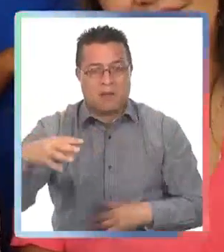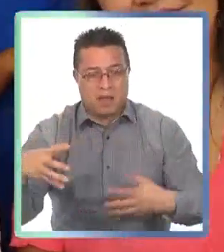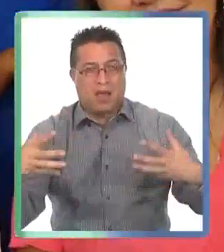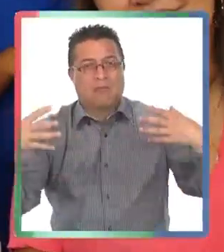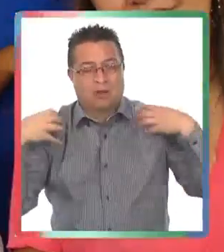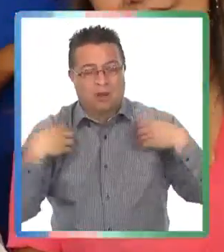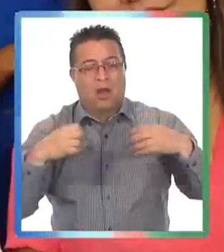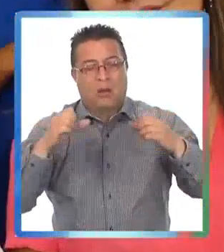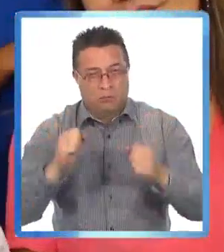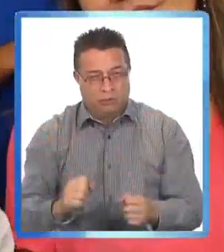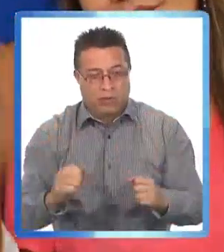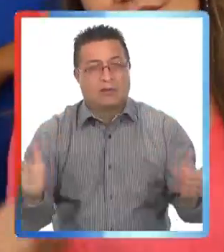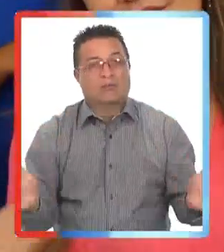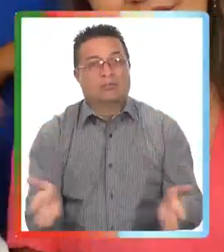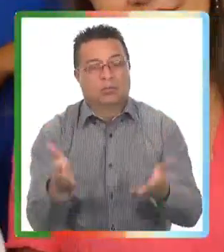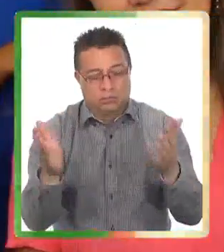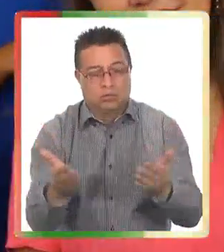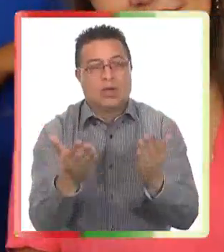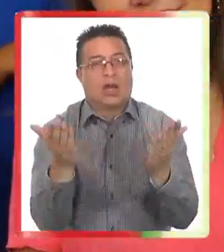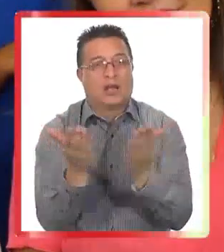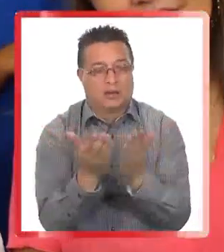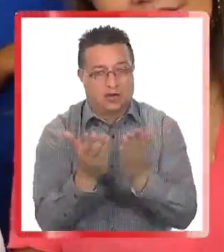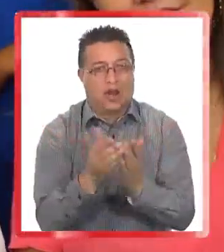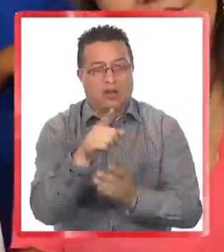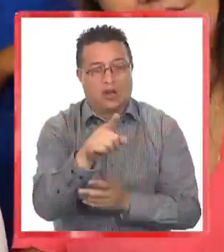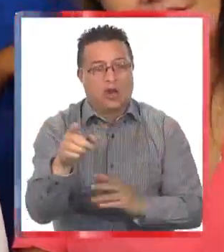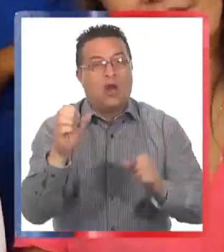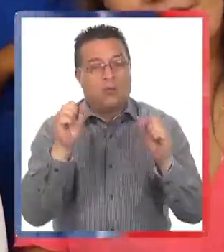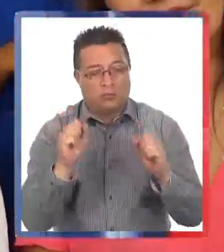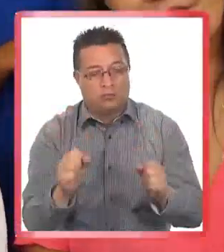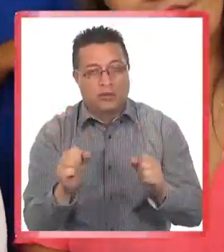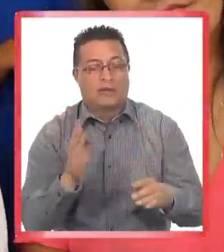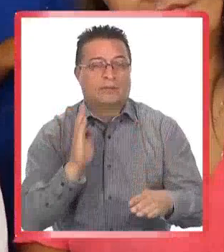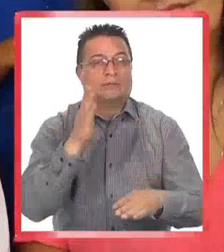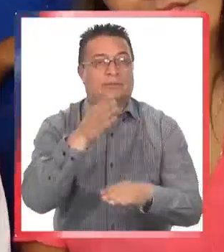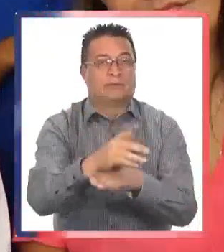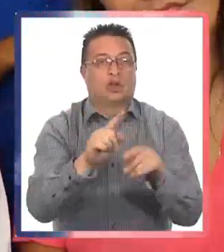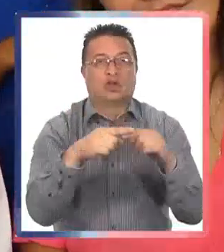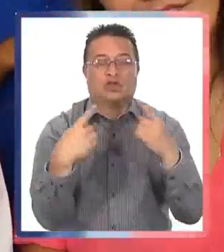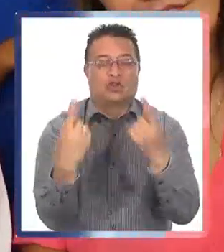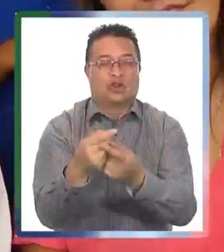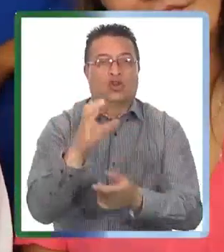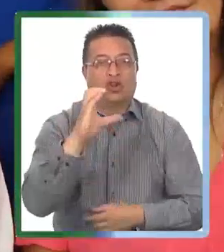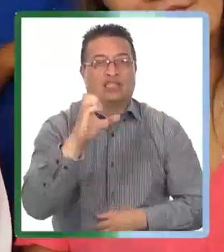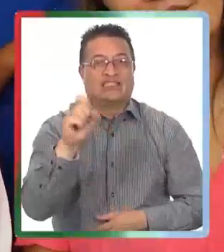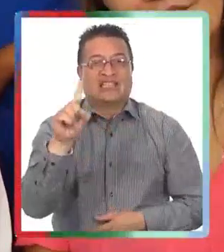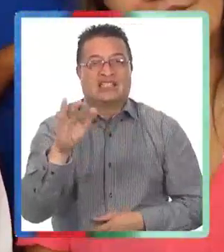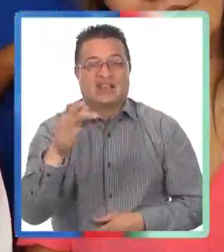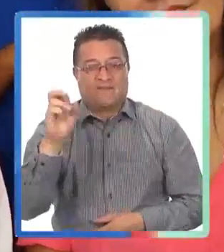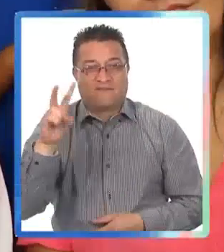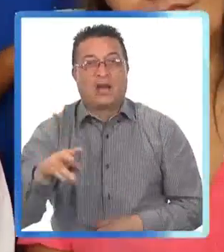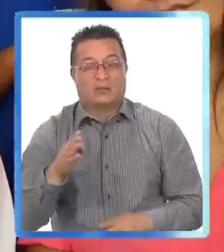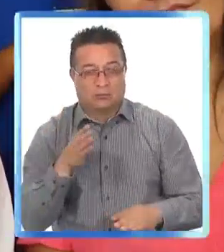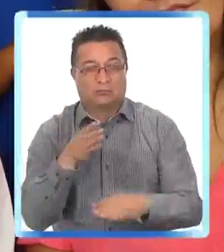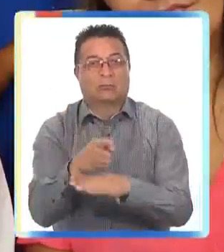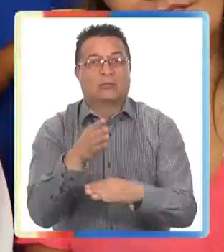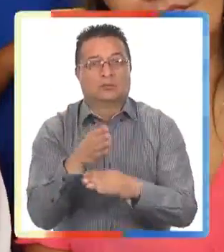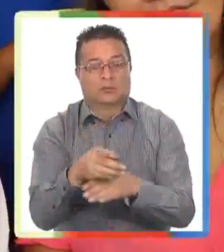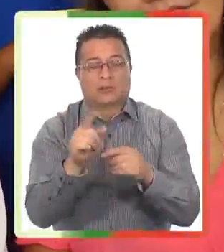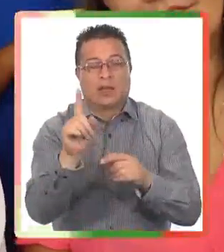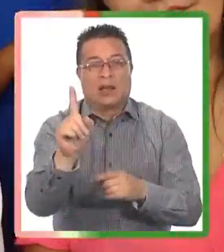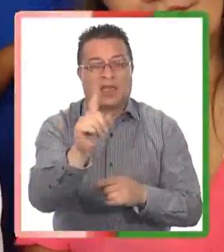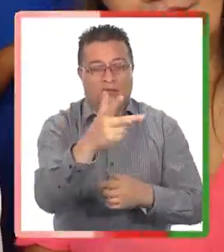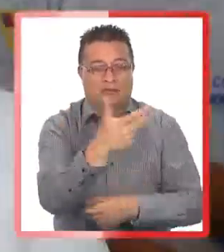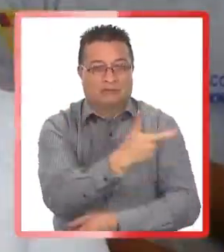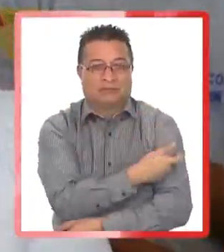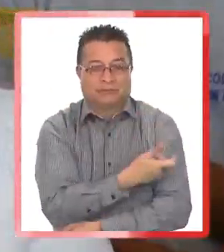apoderados, a que puedan incentivar a sus hijos en los colegios y también que ustedes puedan acudir a todos los centros de salud que estarán disponibles para vacunarlos a